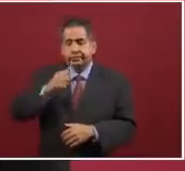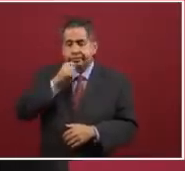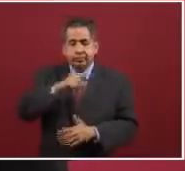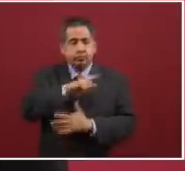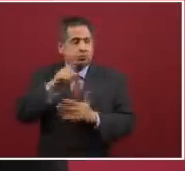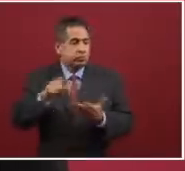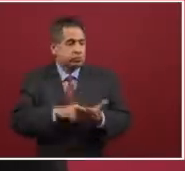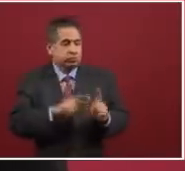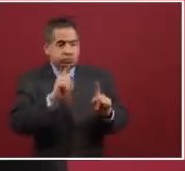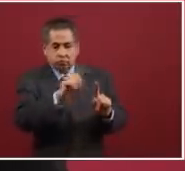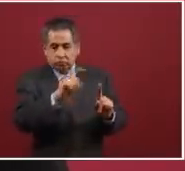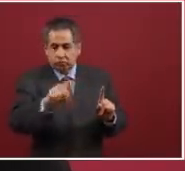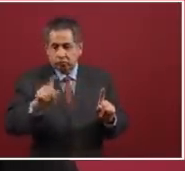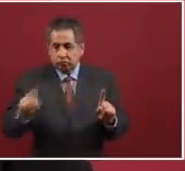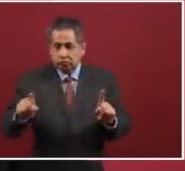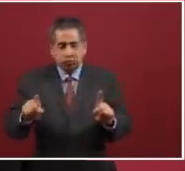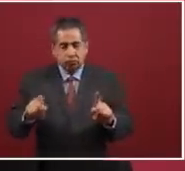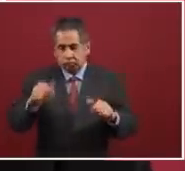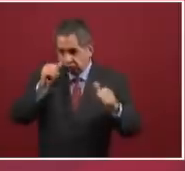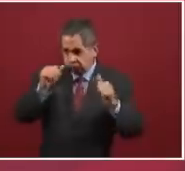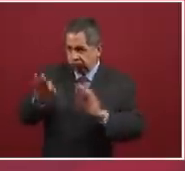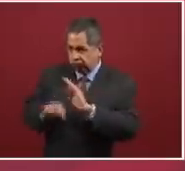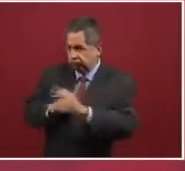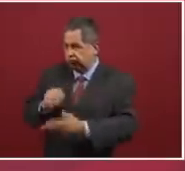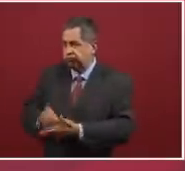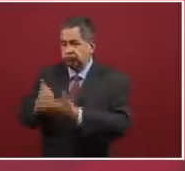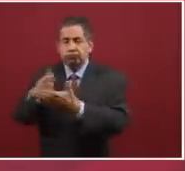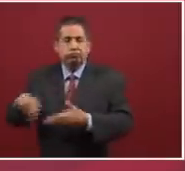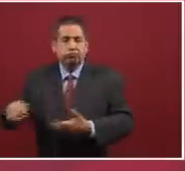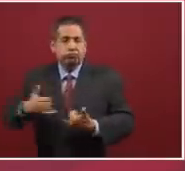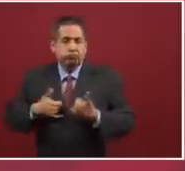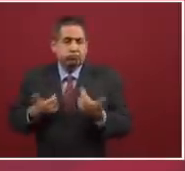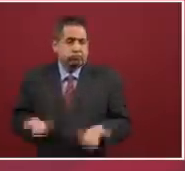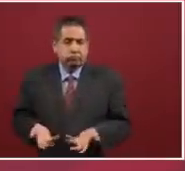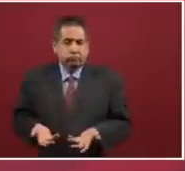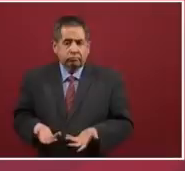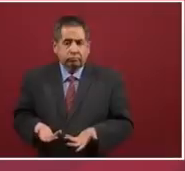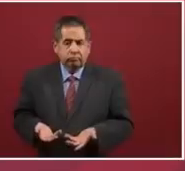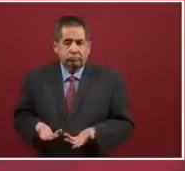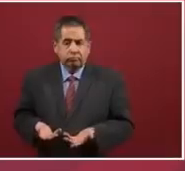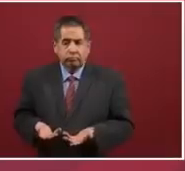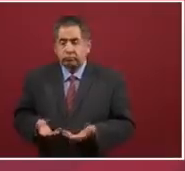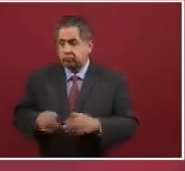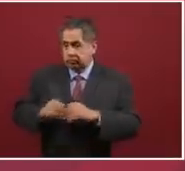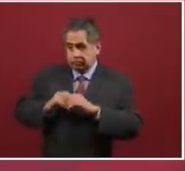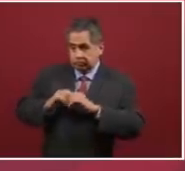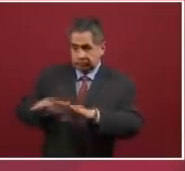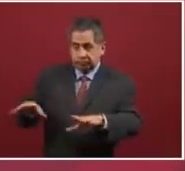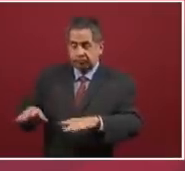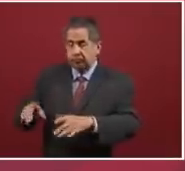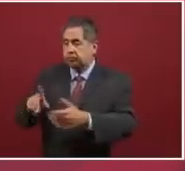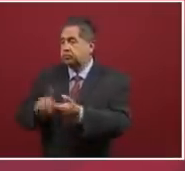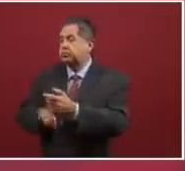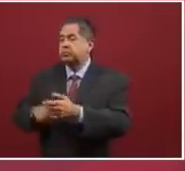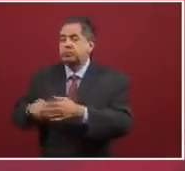centros para el tratamiento de jóvenes. Entonces, lanzamos la campaña.